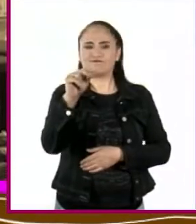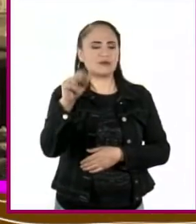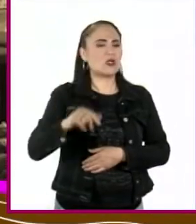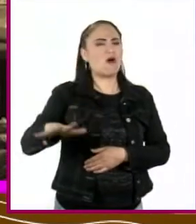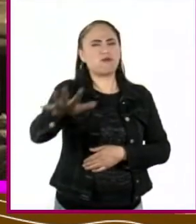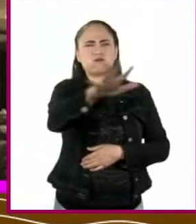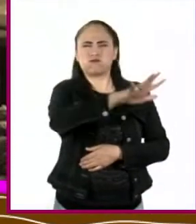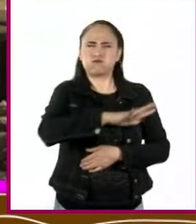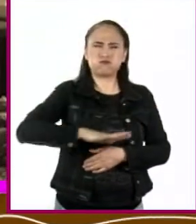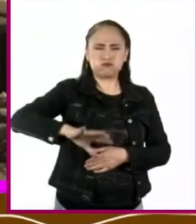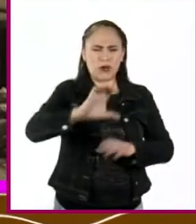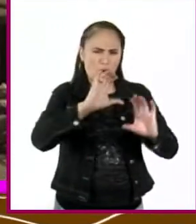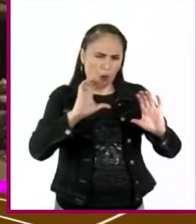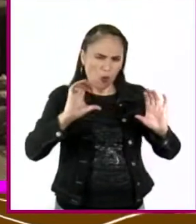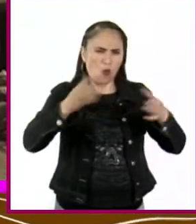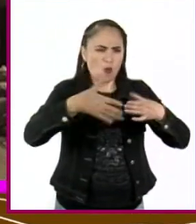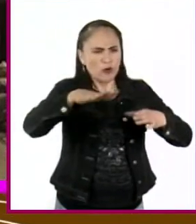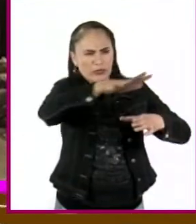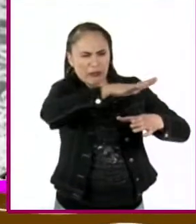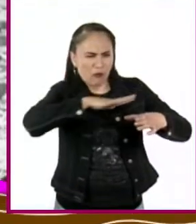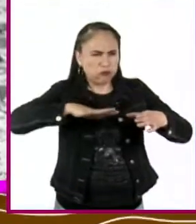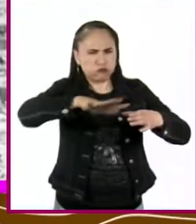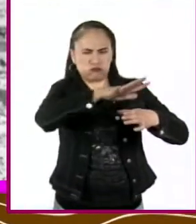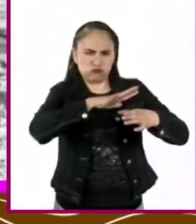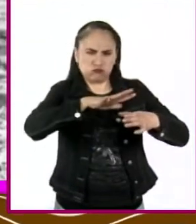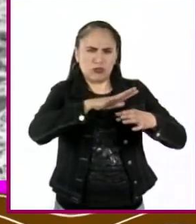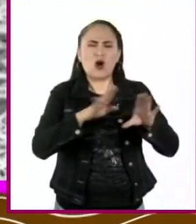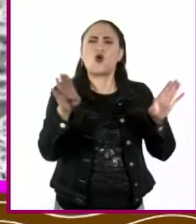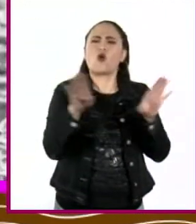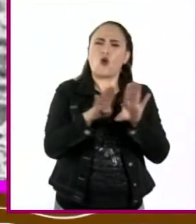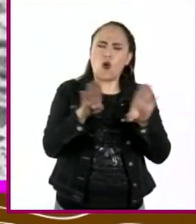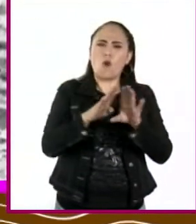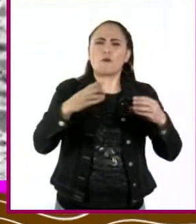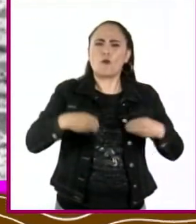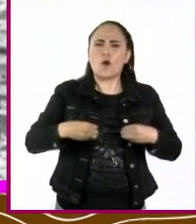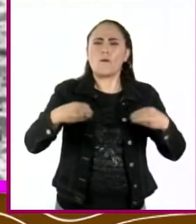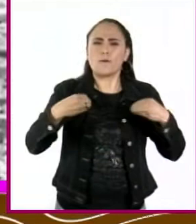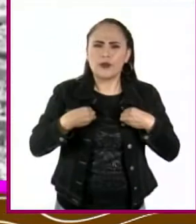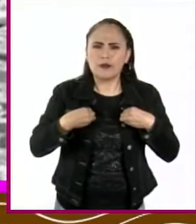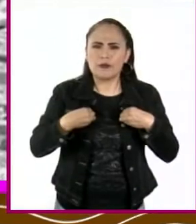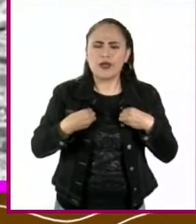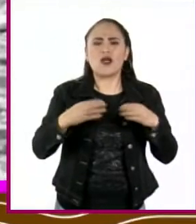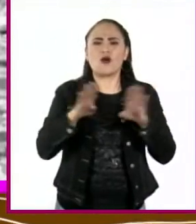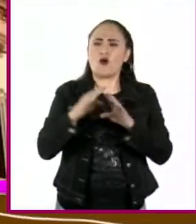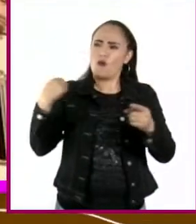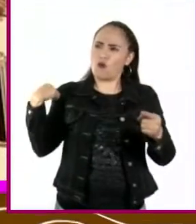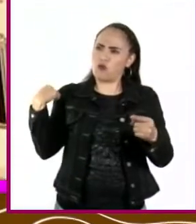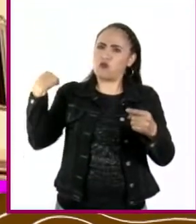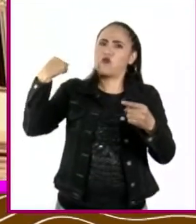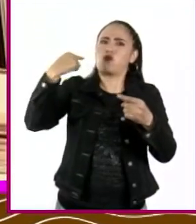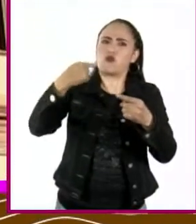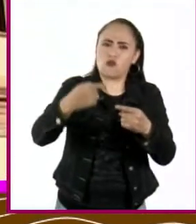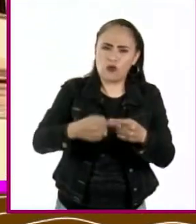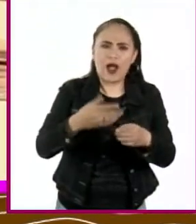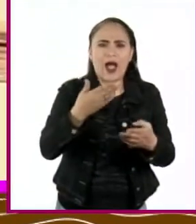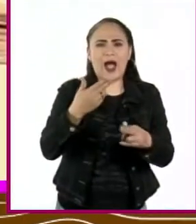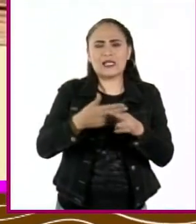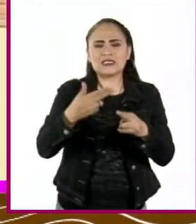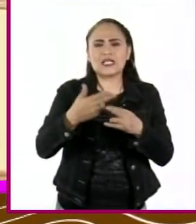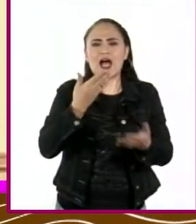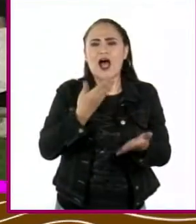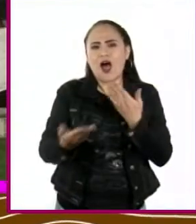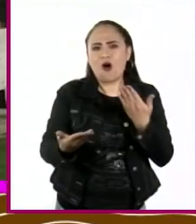su globalidad, en toda su redondez, la forma en que se ha transitado del pasado a la situación